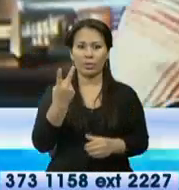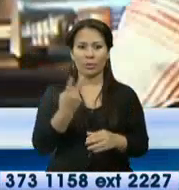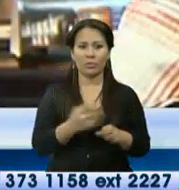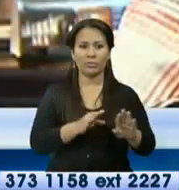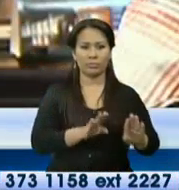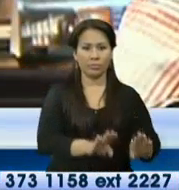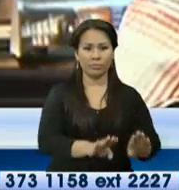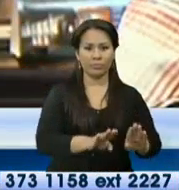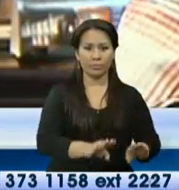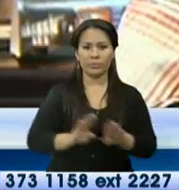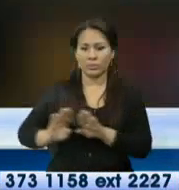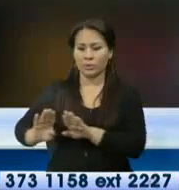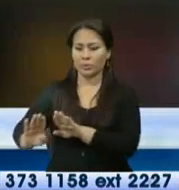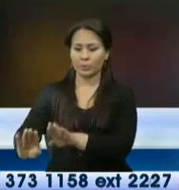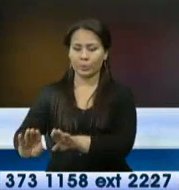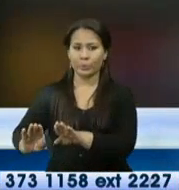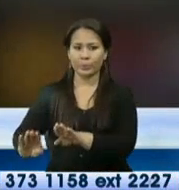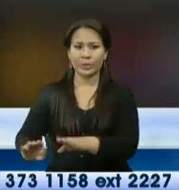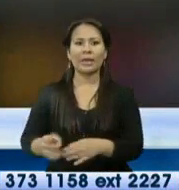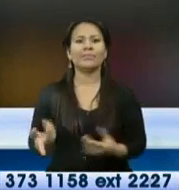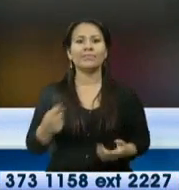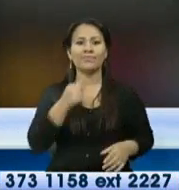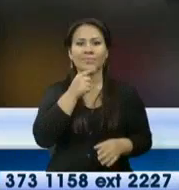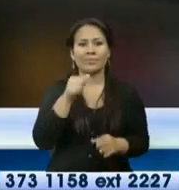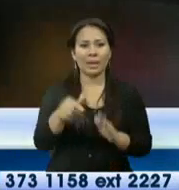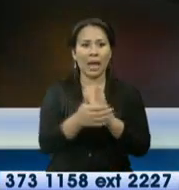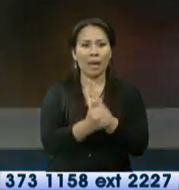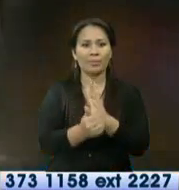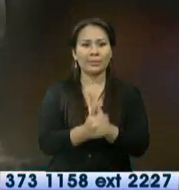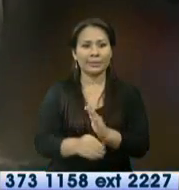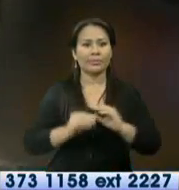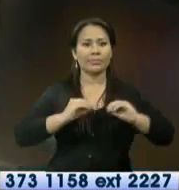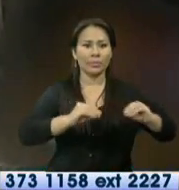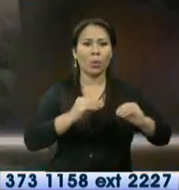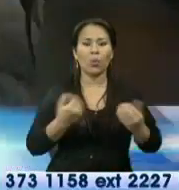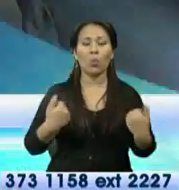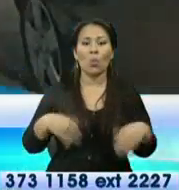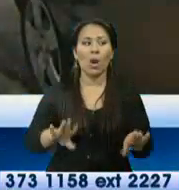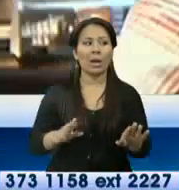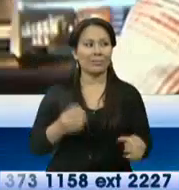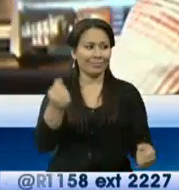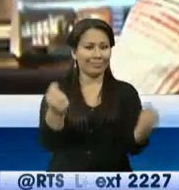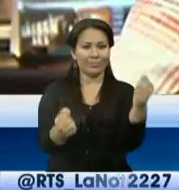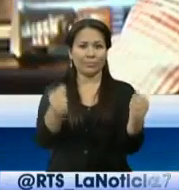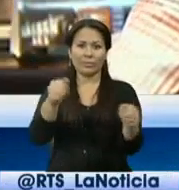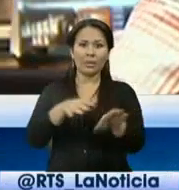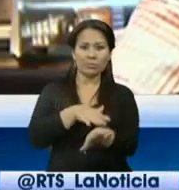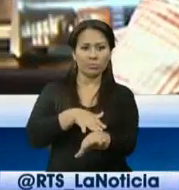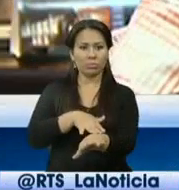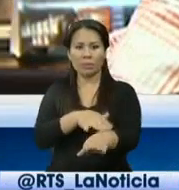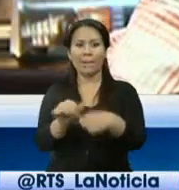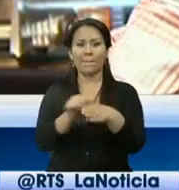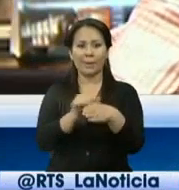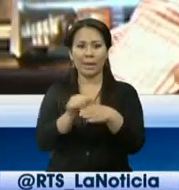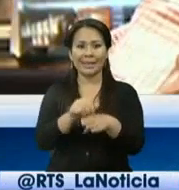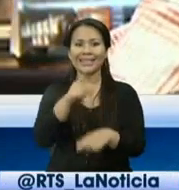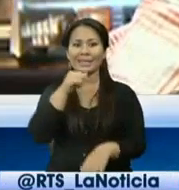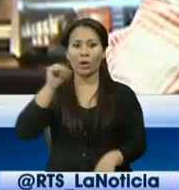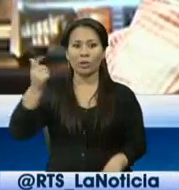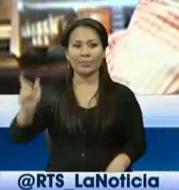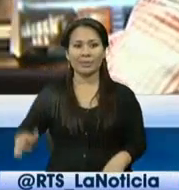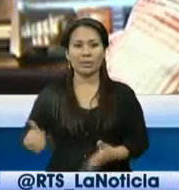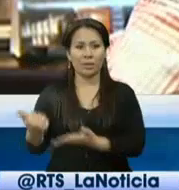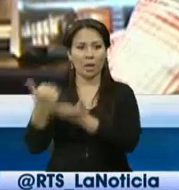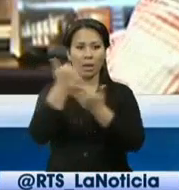y tienen un instructor capacitado, digamos, para reaccionar en cualquier situación de emergencia que se pueda dar mientras el